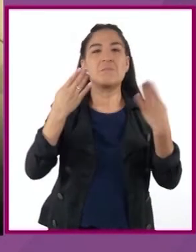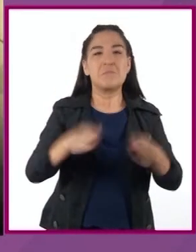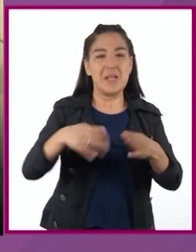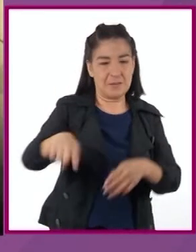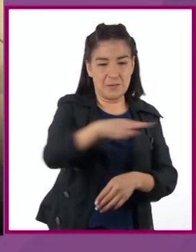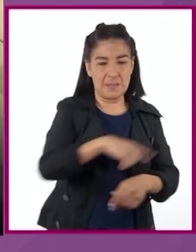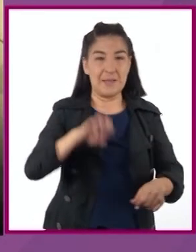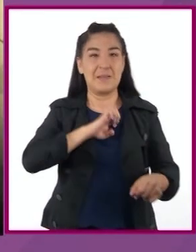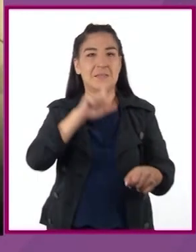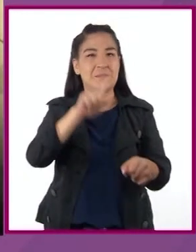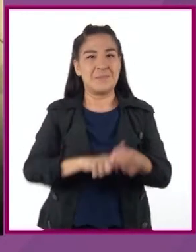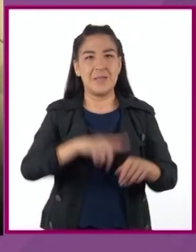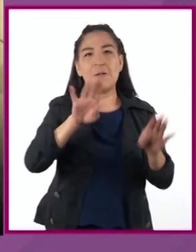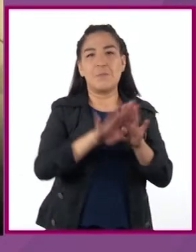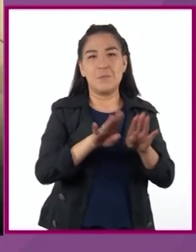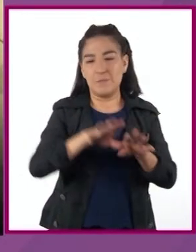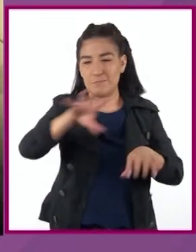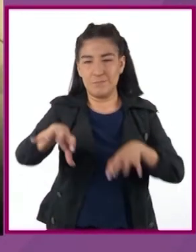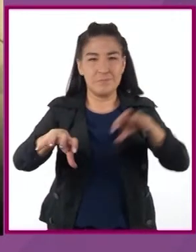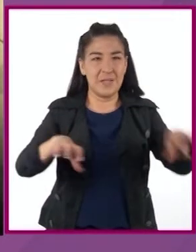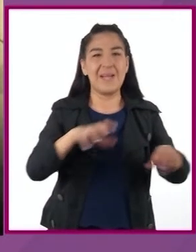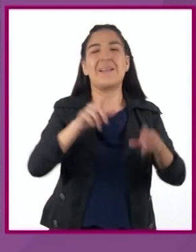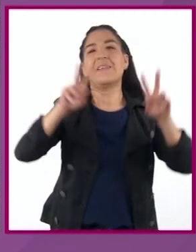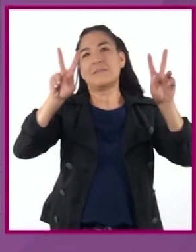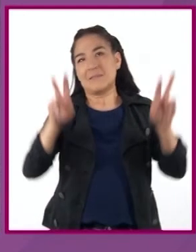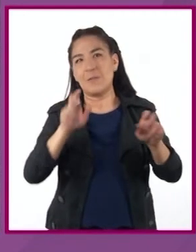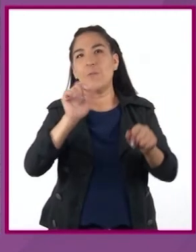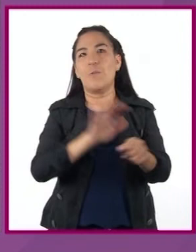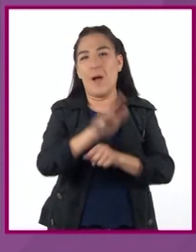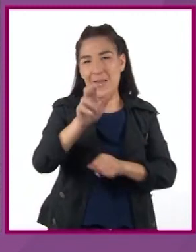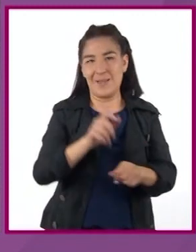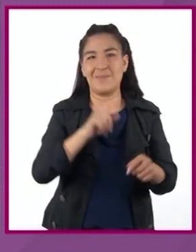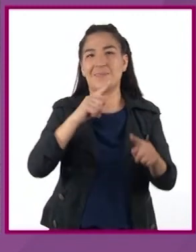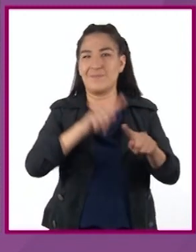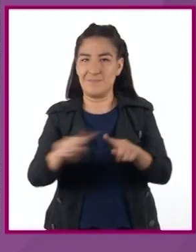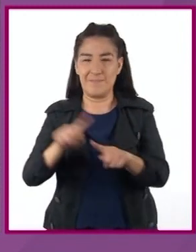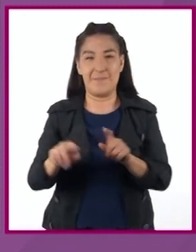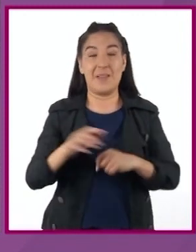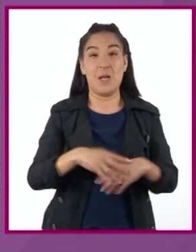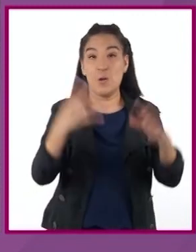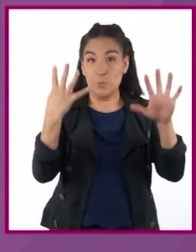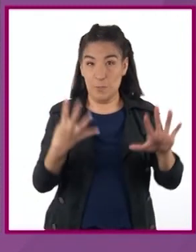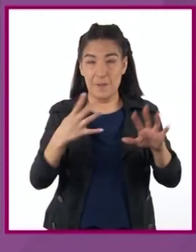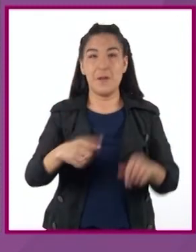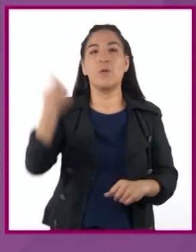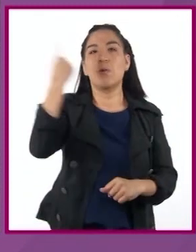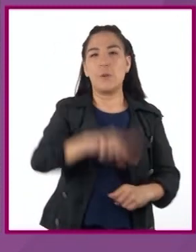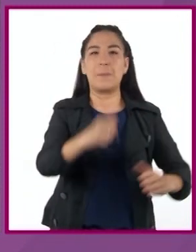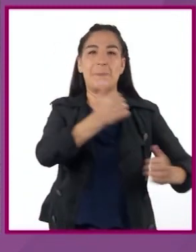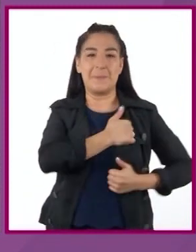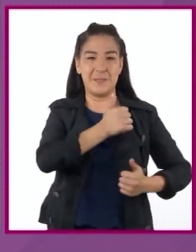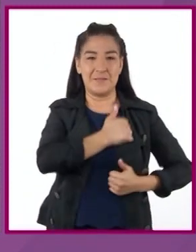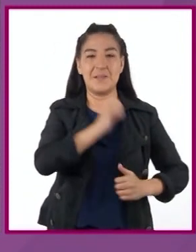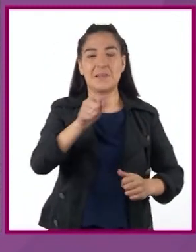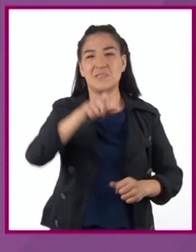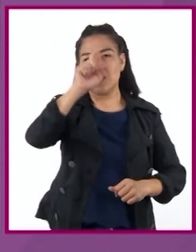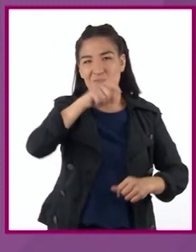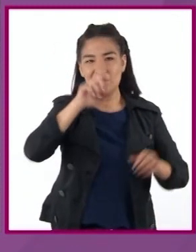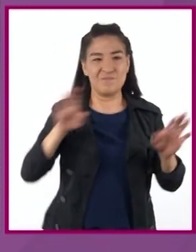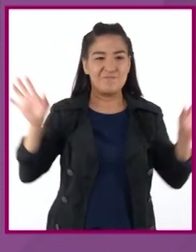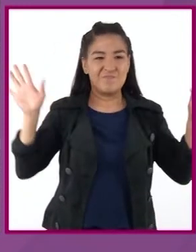o subdivididos según especialidades. 9. Órdenes militares, caballeros águila y